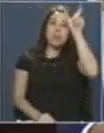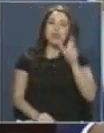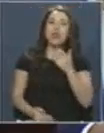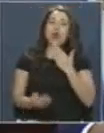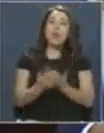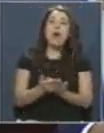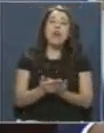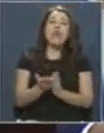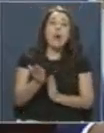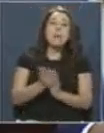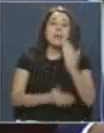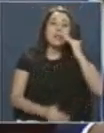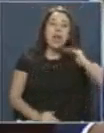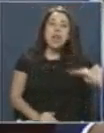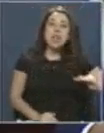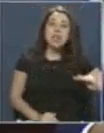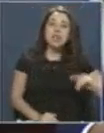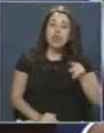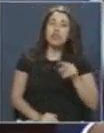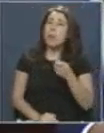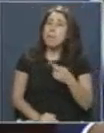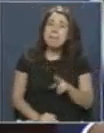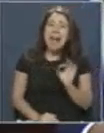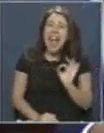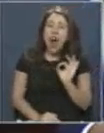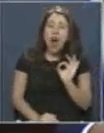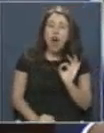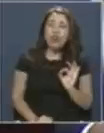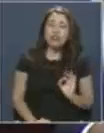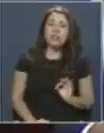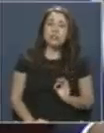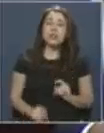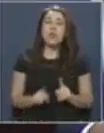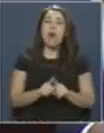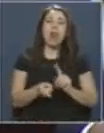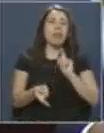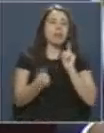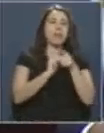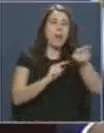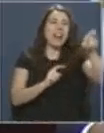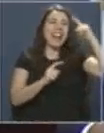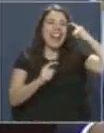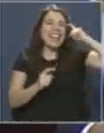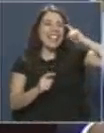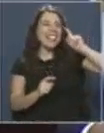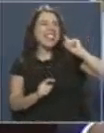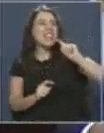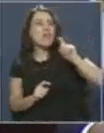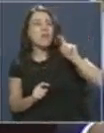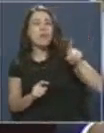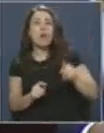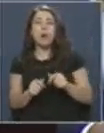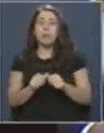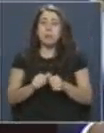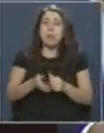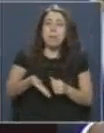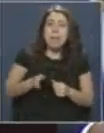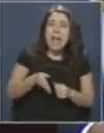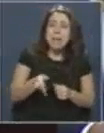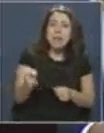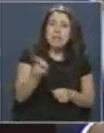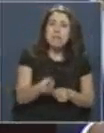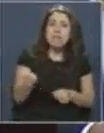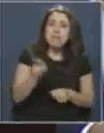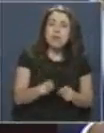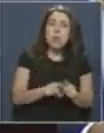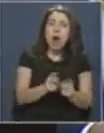estamos hablando de un niño. Lejos la ridiculización sistemática y sostenida, lejos